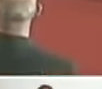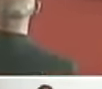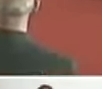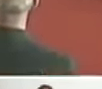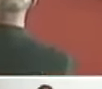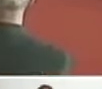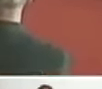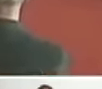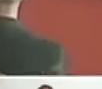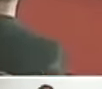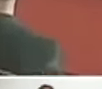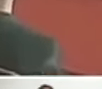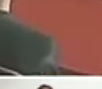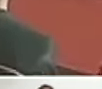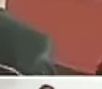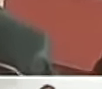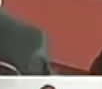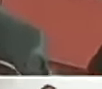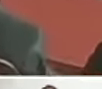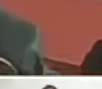Ponerle las garras a nuestra Venezuela amada.